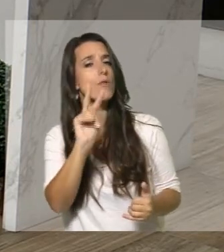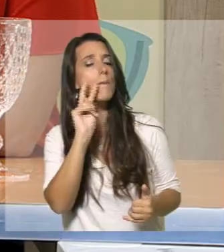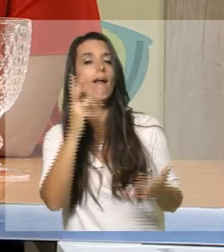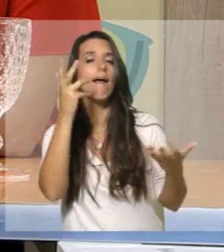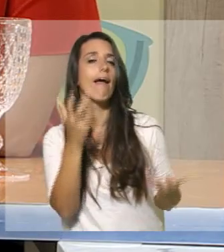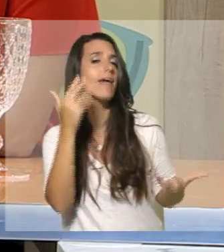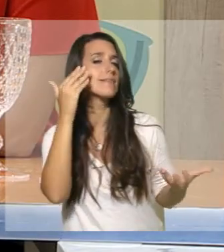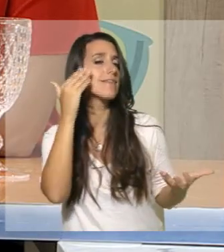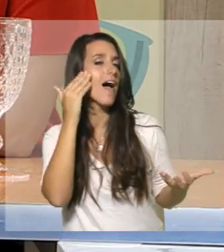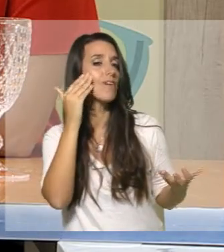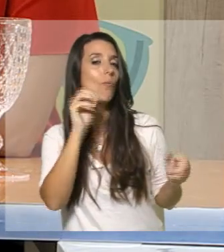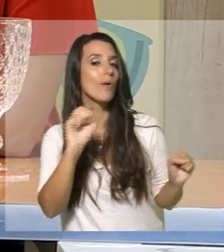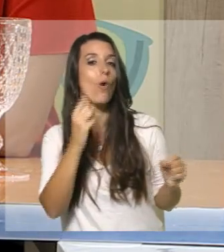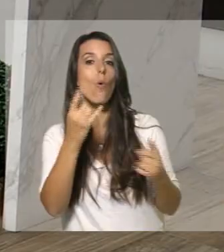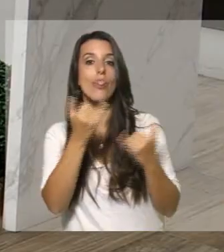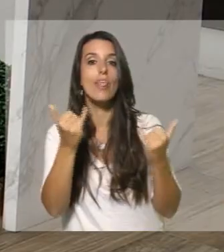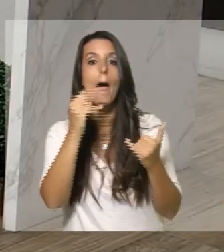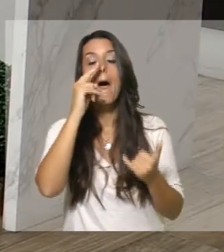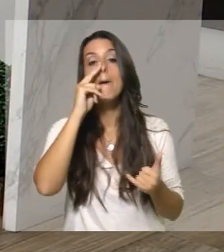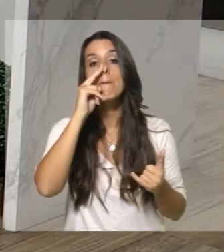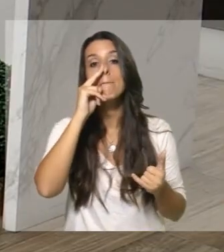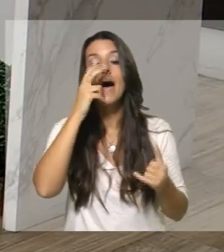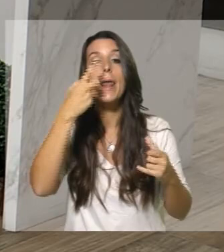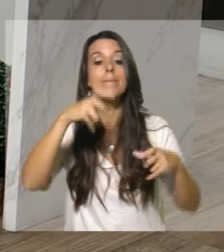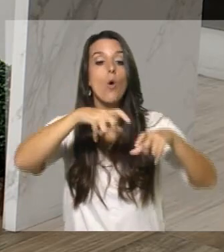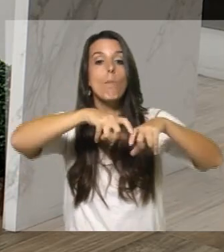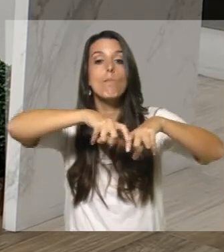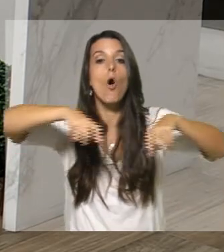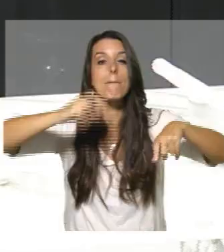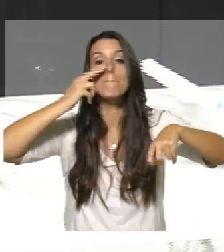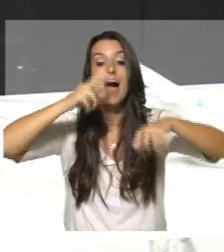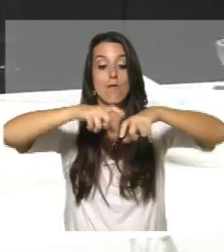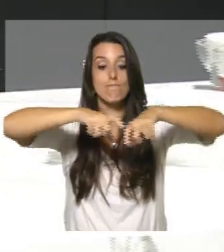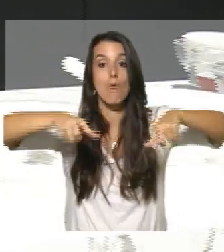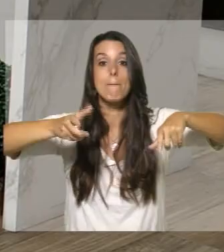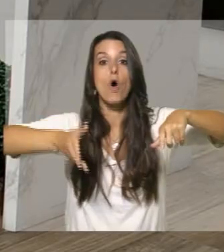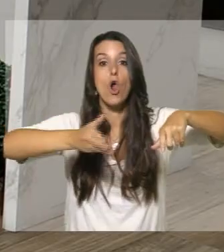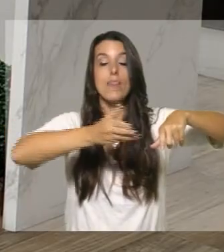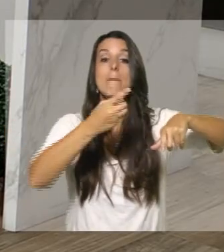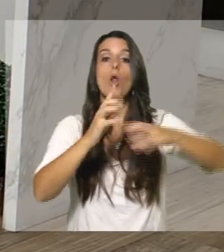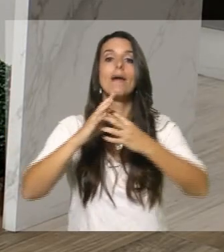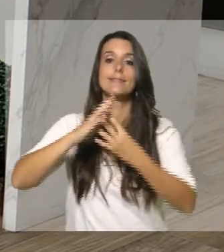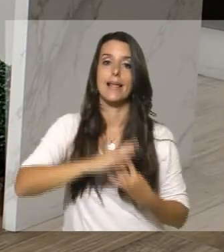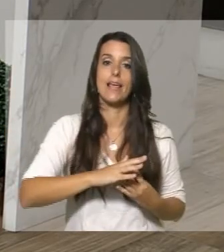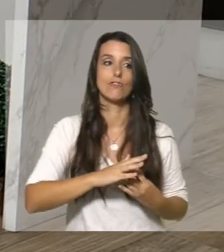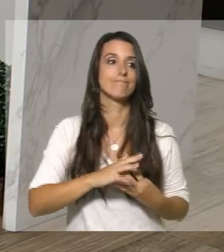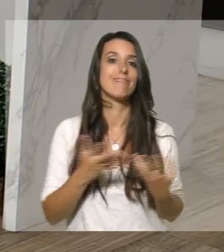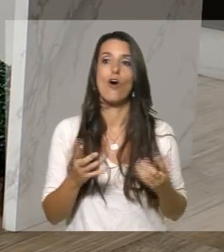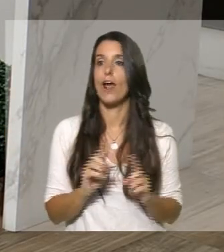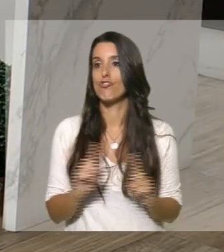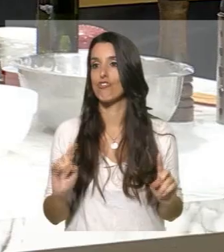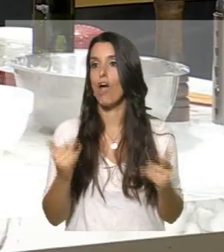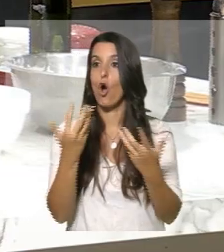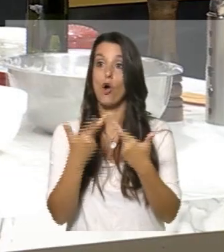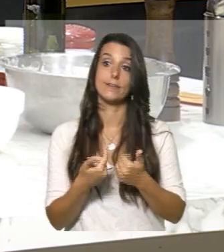saber si en algún momento podrán hacer pan de molde para celíacos. Bueno. En este ciclo, ya no, porque lo tenemos